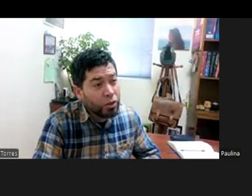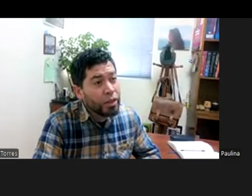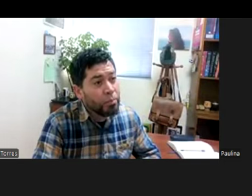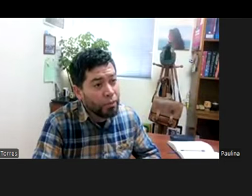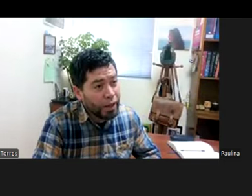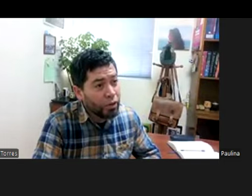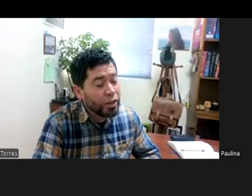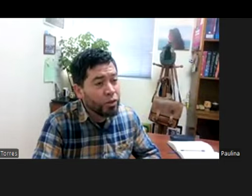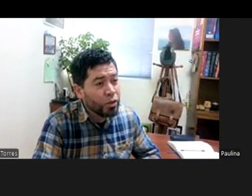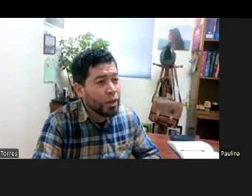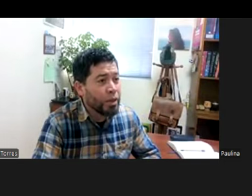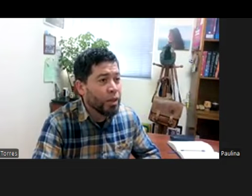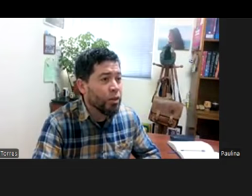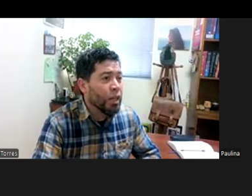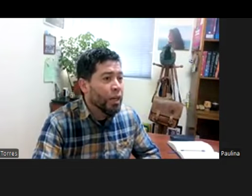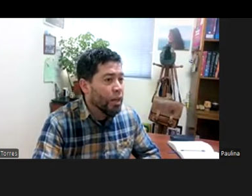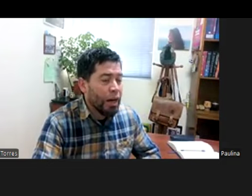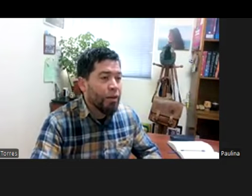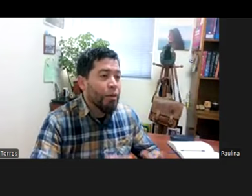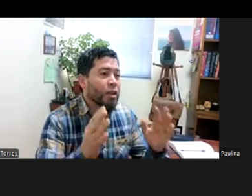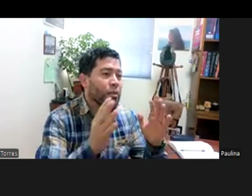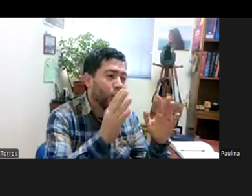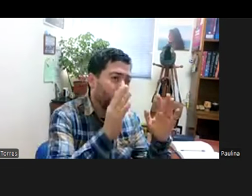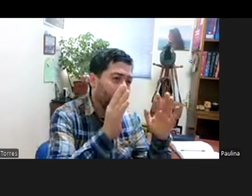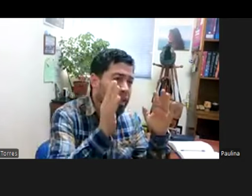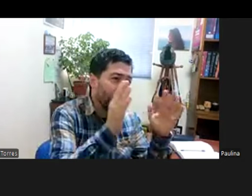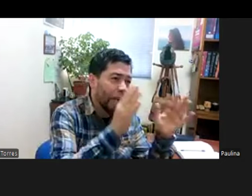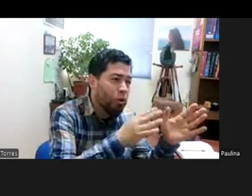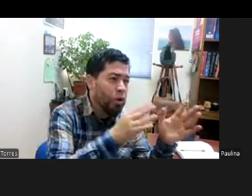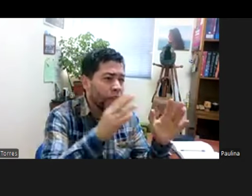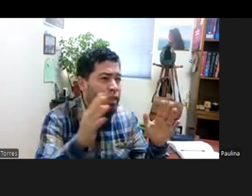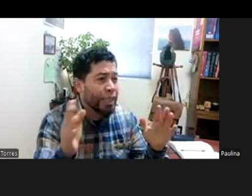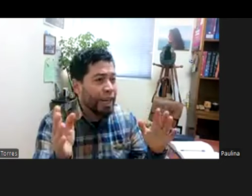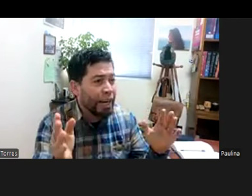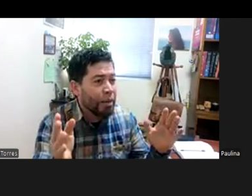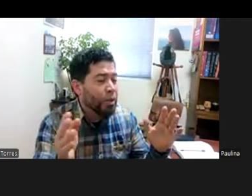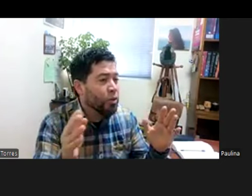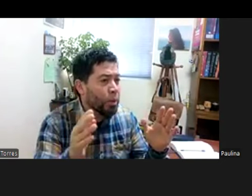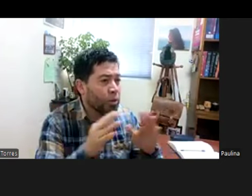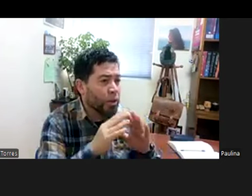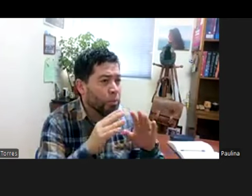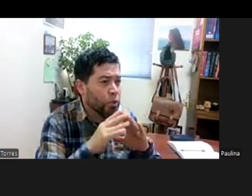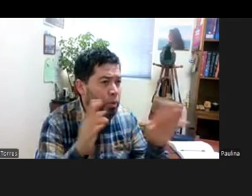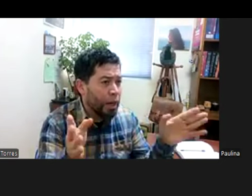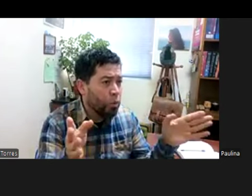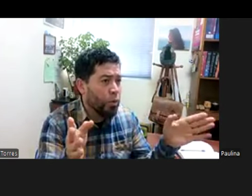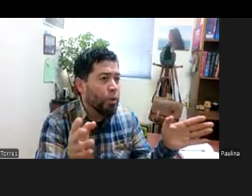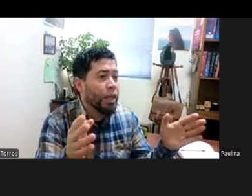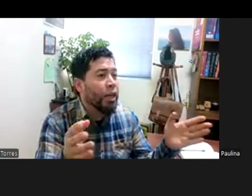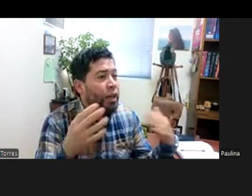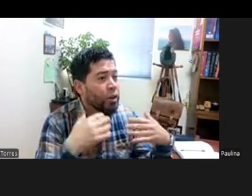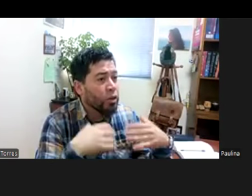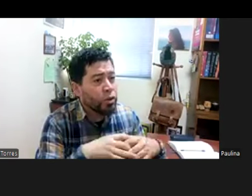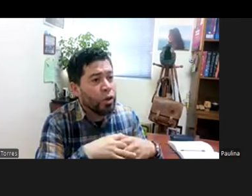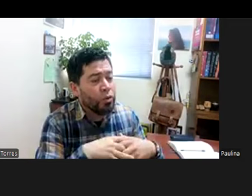modelo sobresimplificado, donde nosotros estamos haciendo, hablamos de tiempo, cinética corta, cinética larga, pero son periodos de tiempo súper agudos,